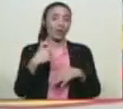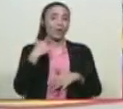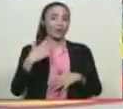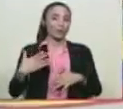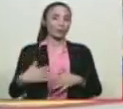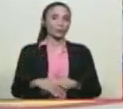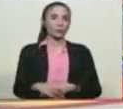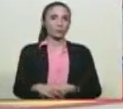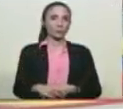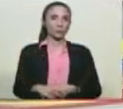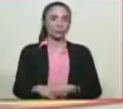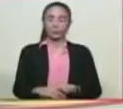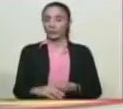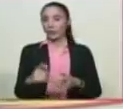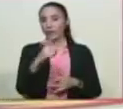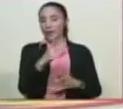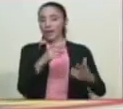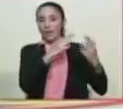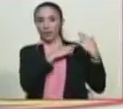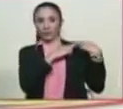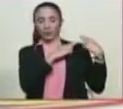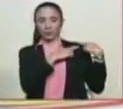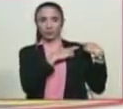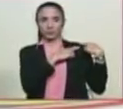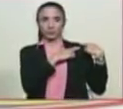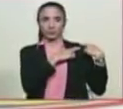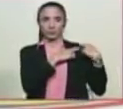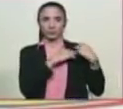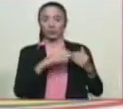Y usted es el rector de los contratos colectivos, compañero Néstor.